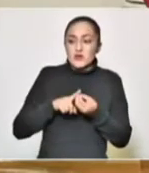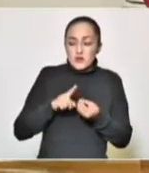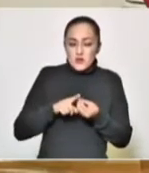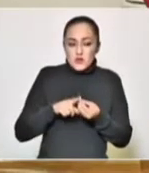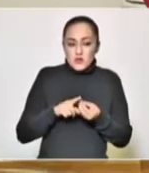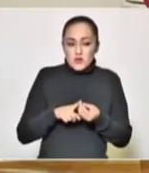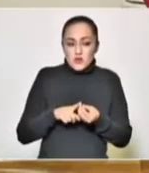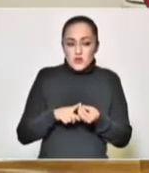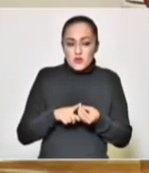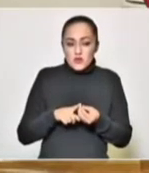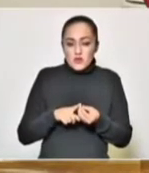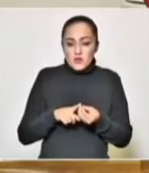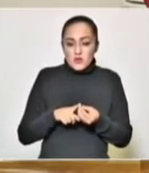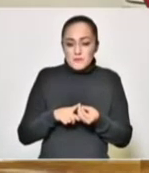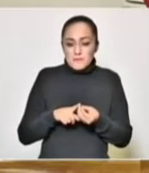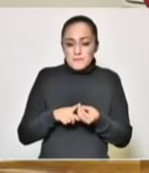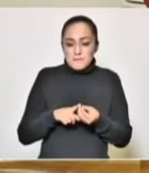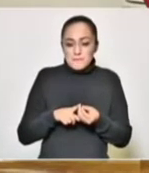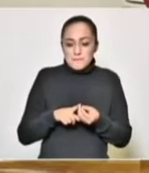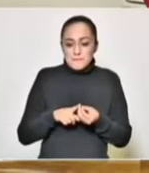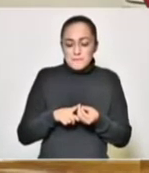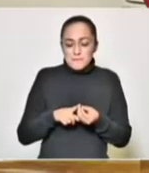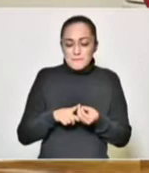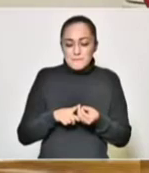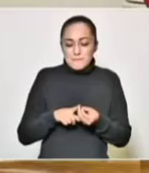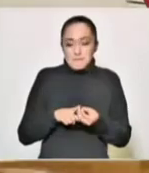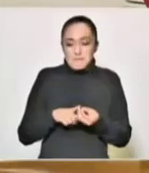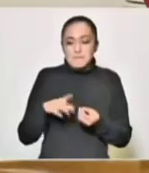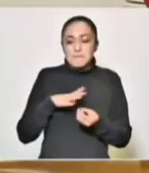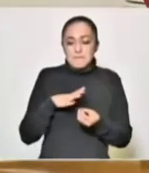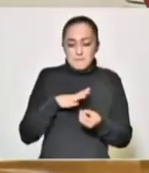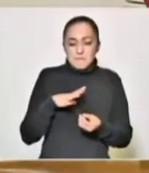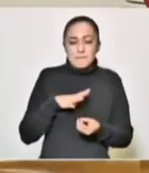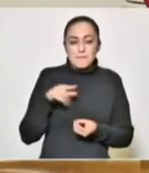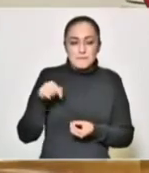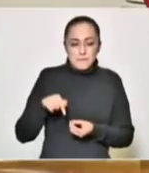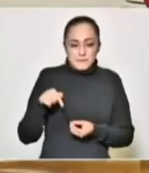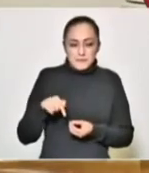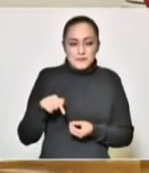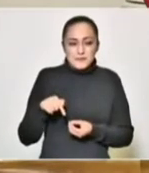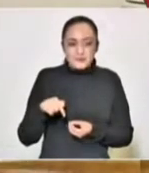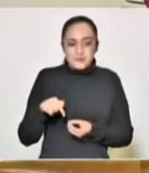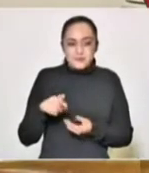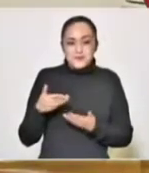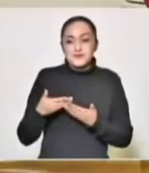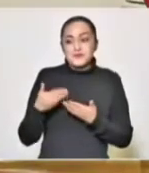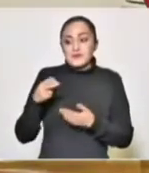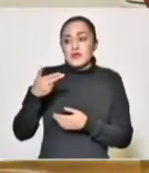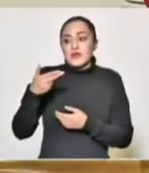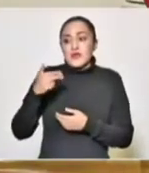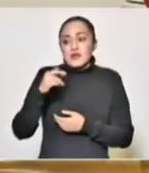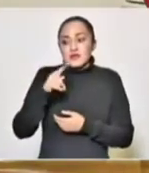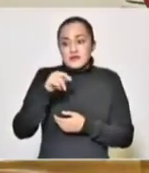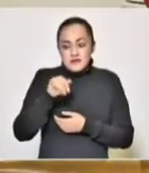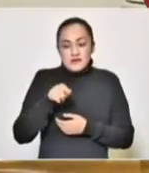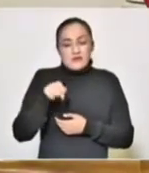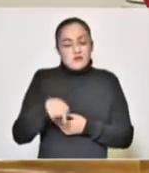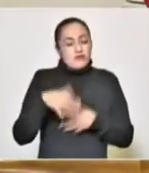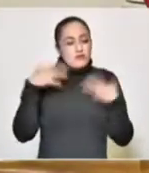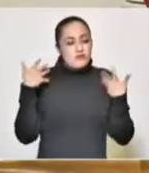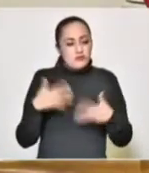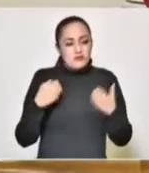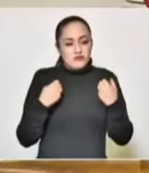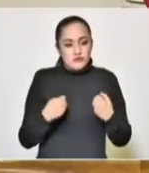están la presencia de inmigrantes haitianos es impresionante